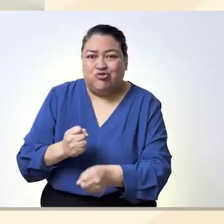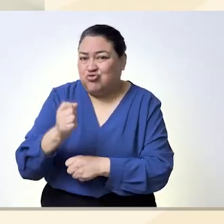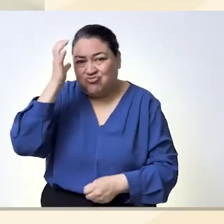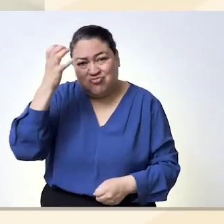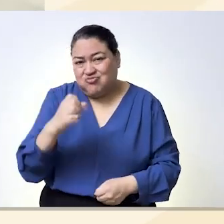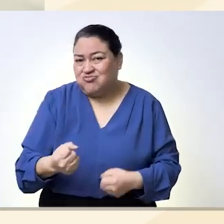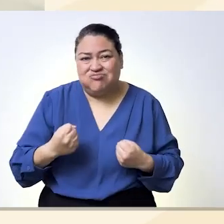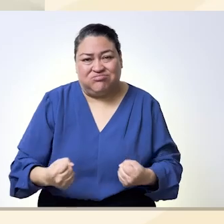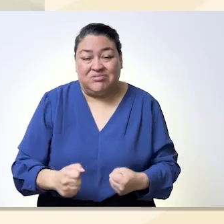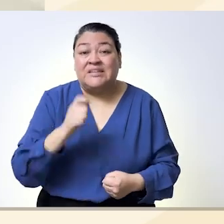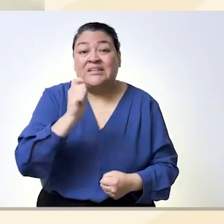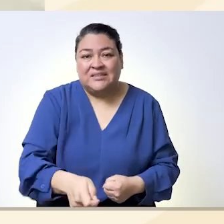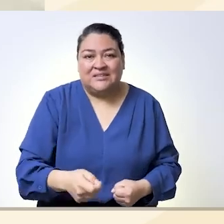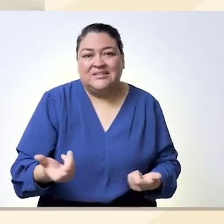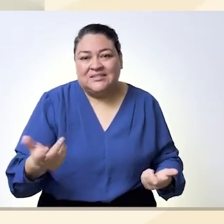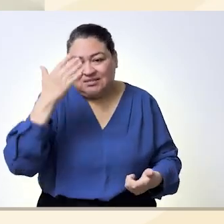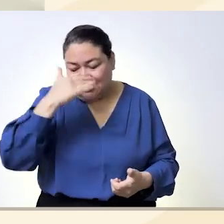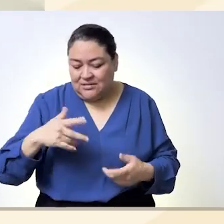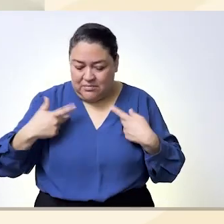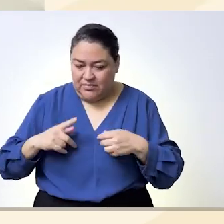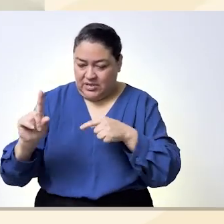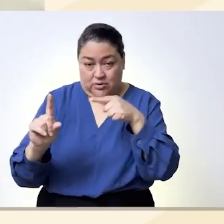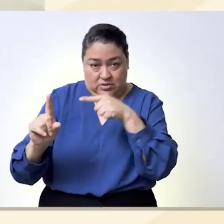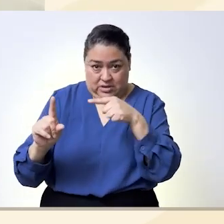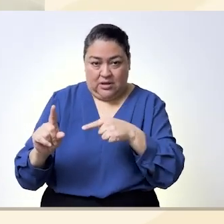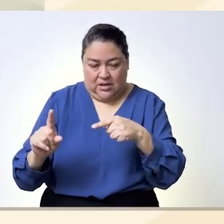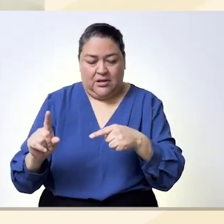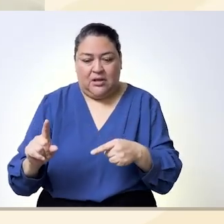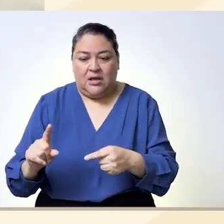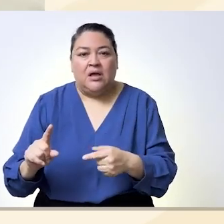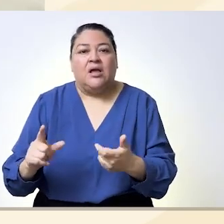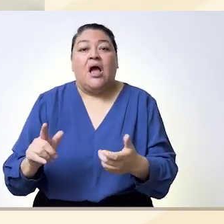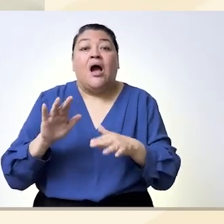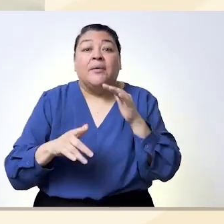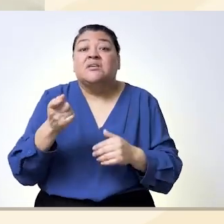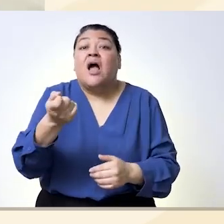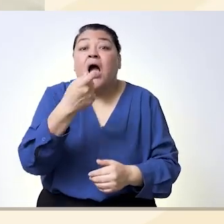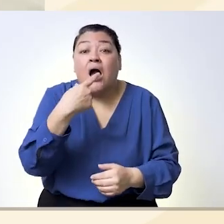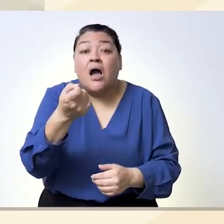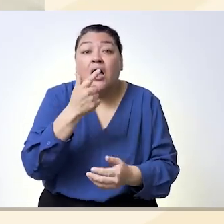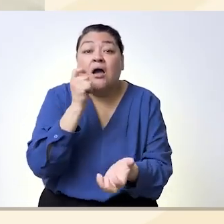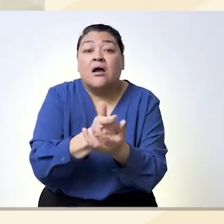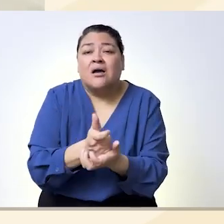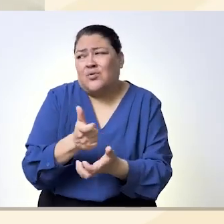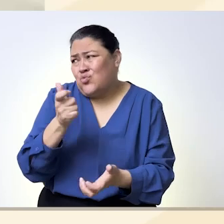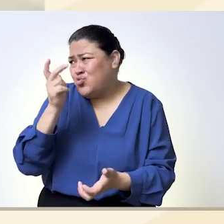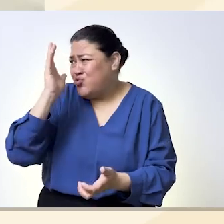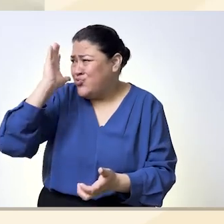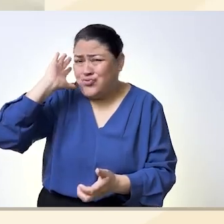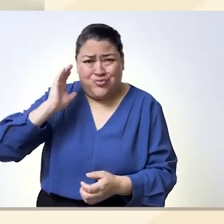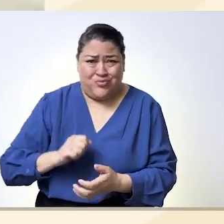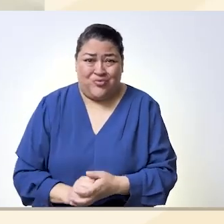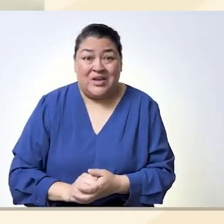banda neurodivergente en medicamento psiquiátrico al mes? O sea, yo tengo gente en el círculo neurodivergente que paga más de eso que de renta, que paga más de eso